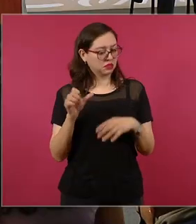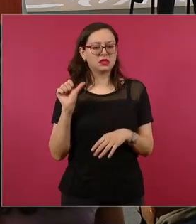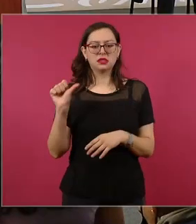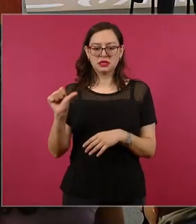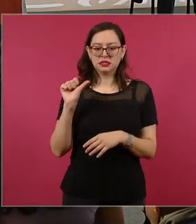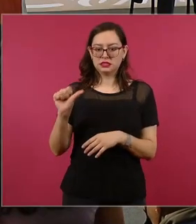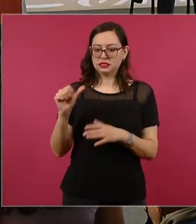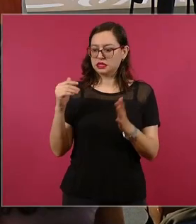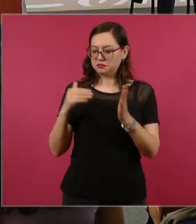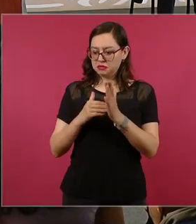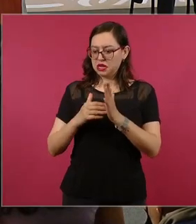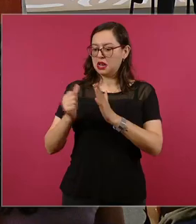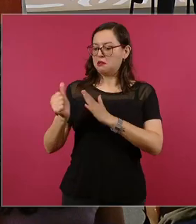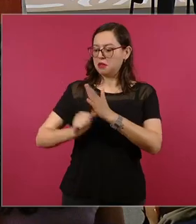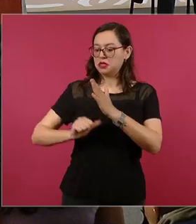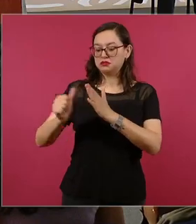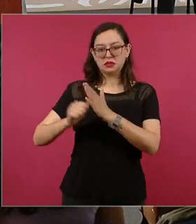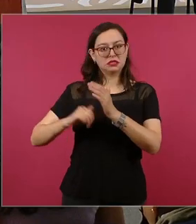16,700 mensuales.